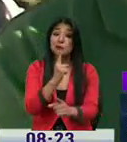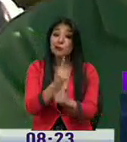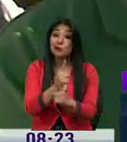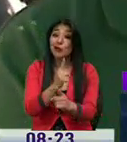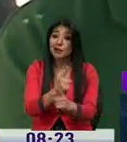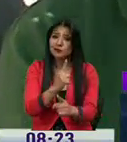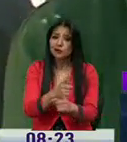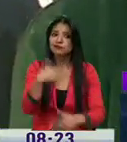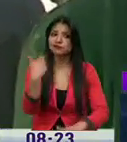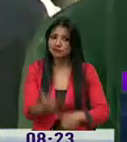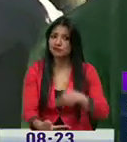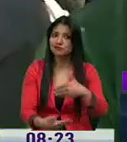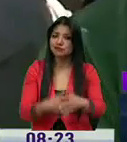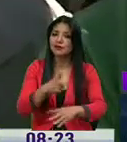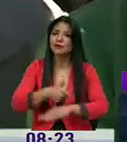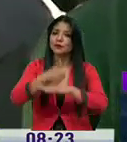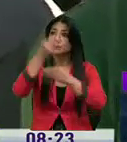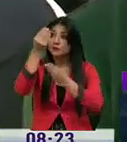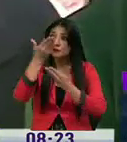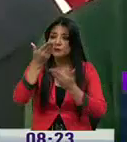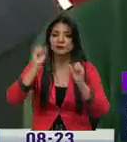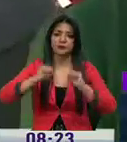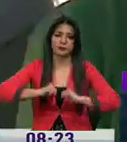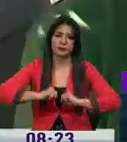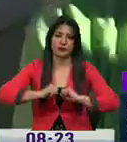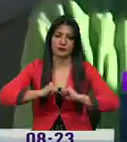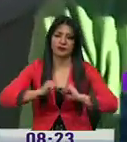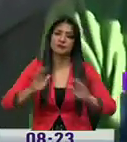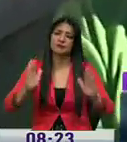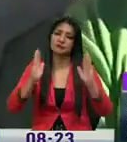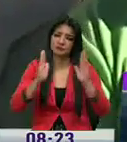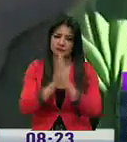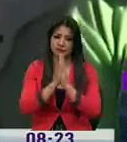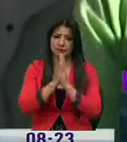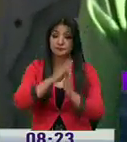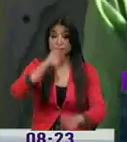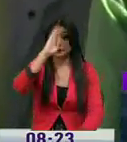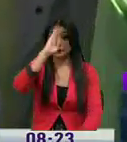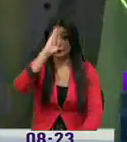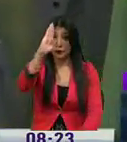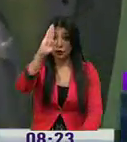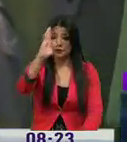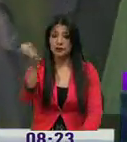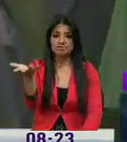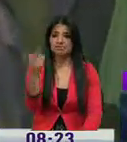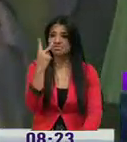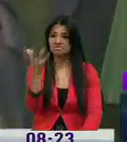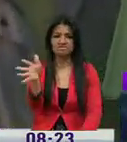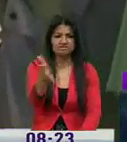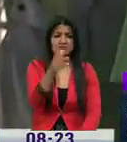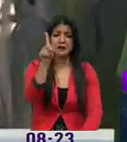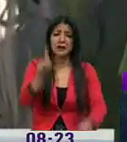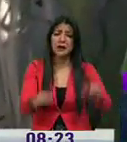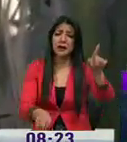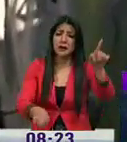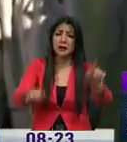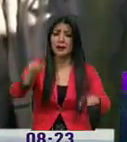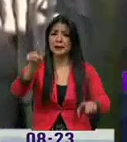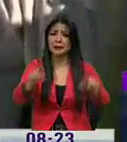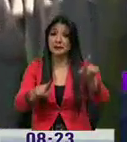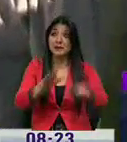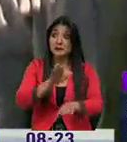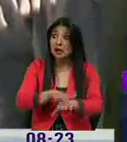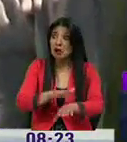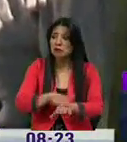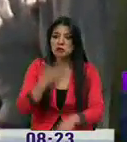podamos avanzar a las autoridades respectivas para que nos auxilien. La policía no se ve muy rara vez, no sé cuál es el